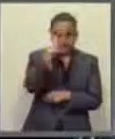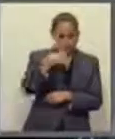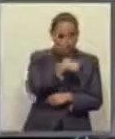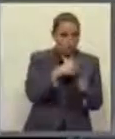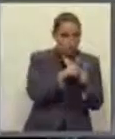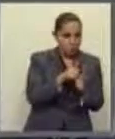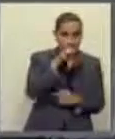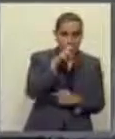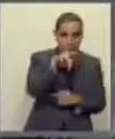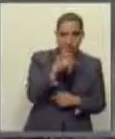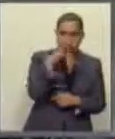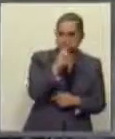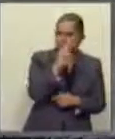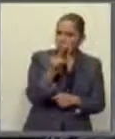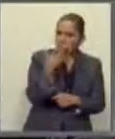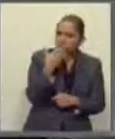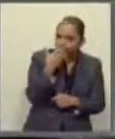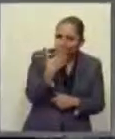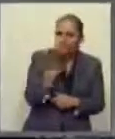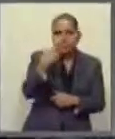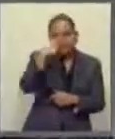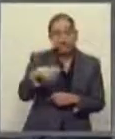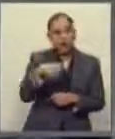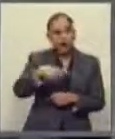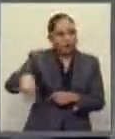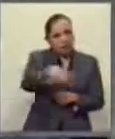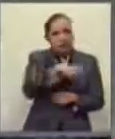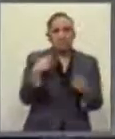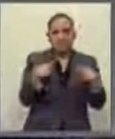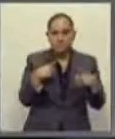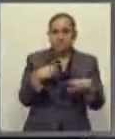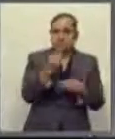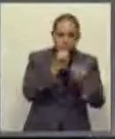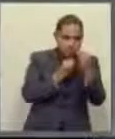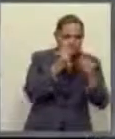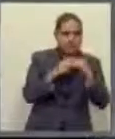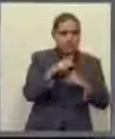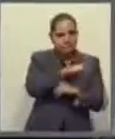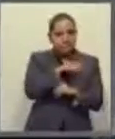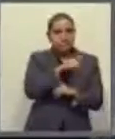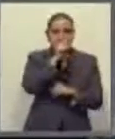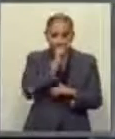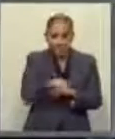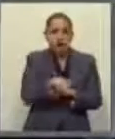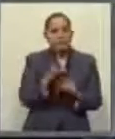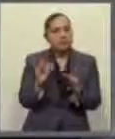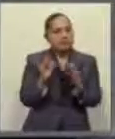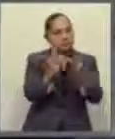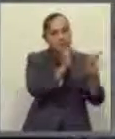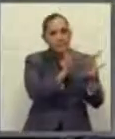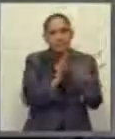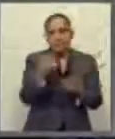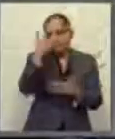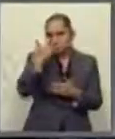soberanía nacional alimentaria, además de su contribución a la reconstrucción de las redes sociales y